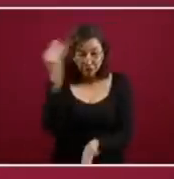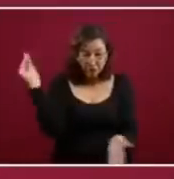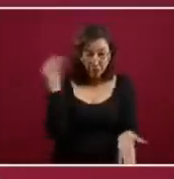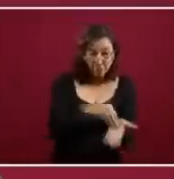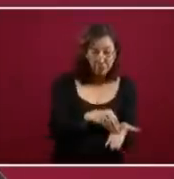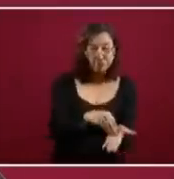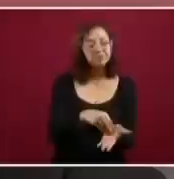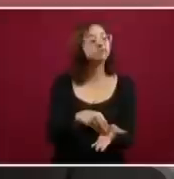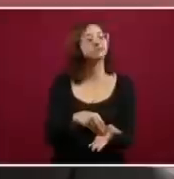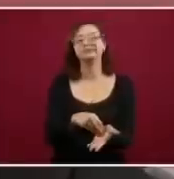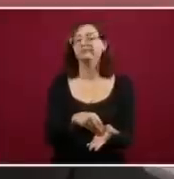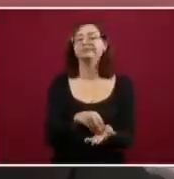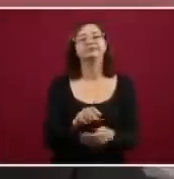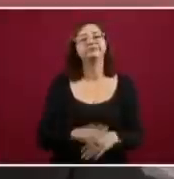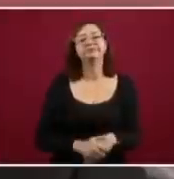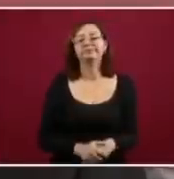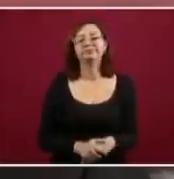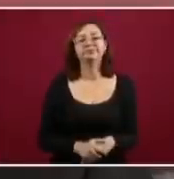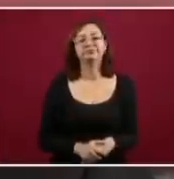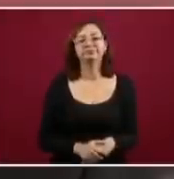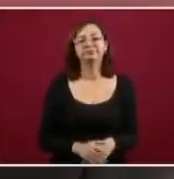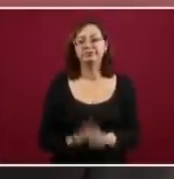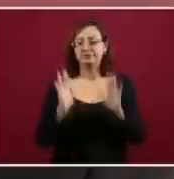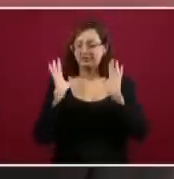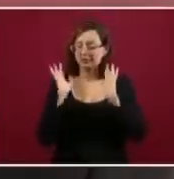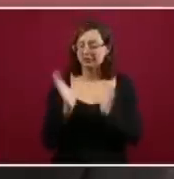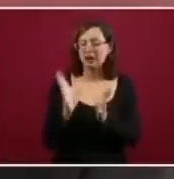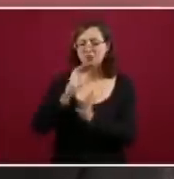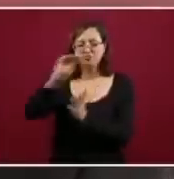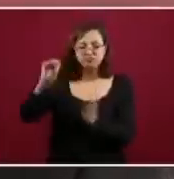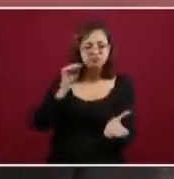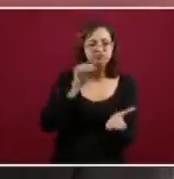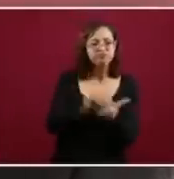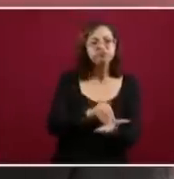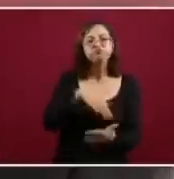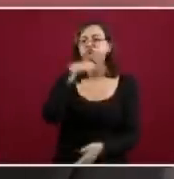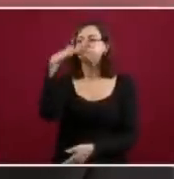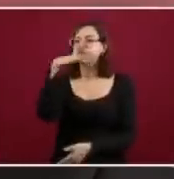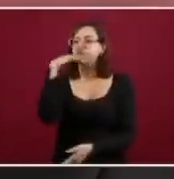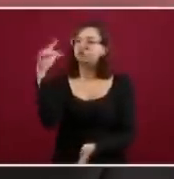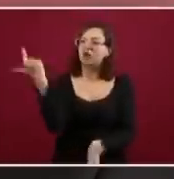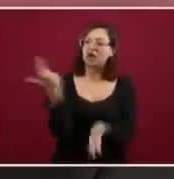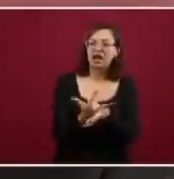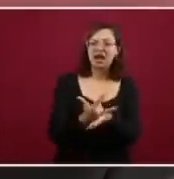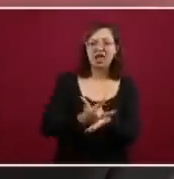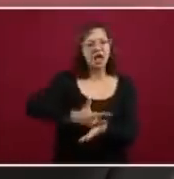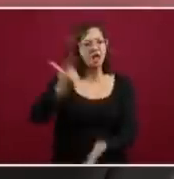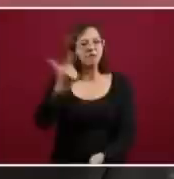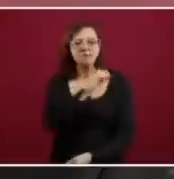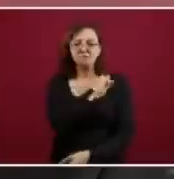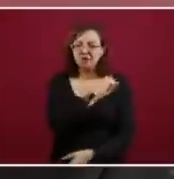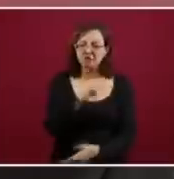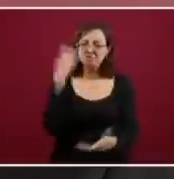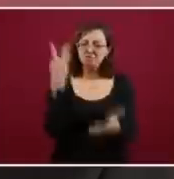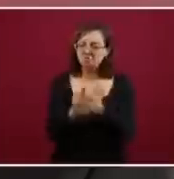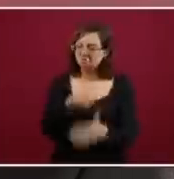si ya la corrupción es delito grave como lo van a hacer